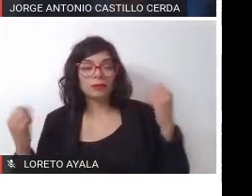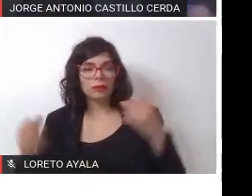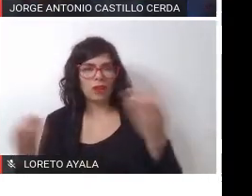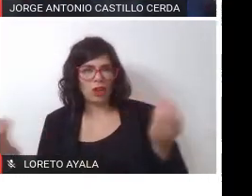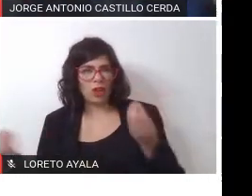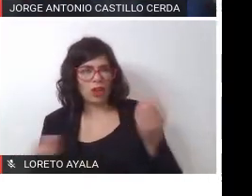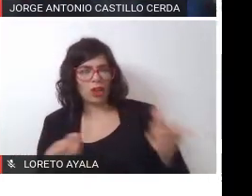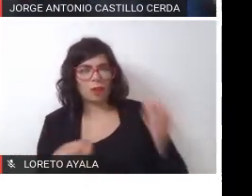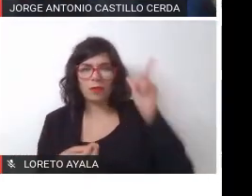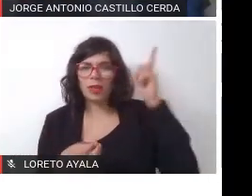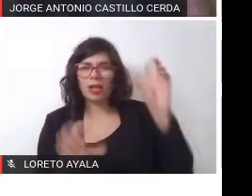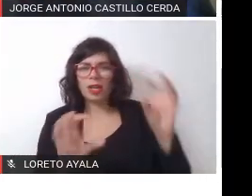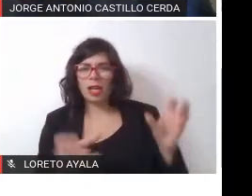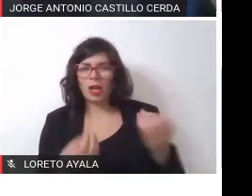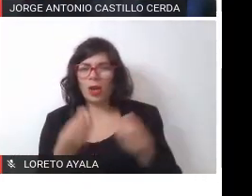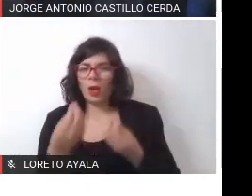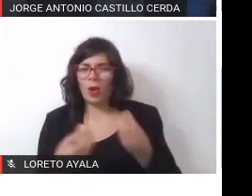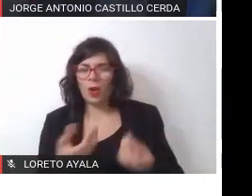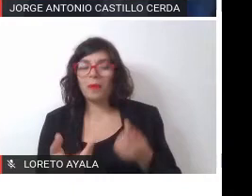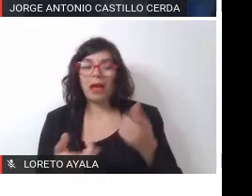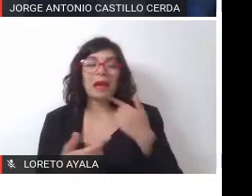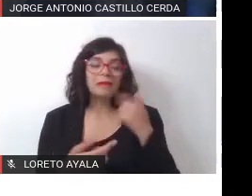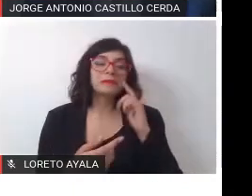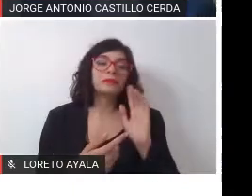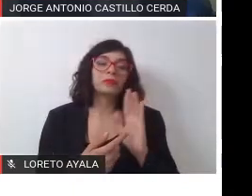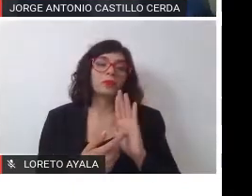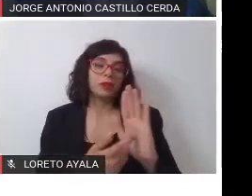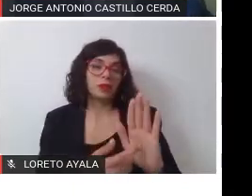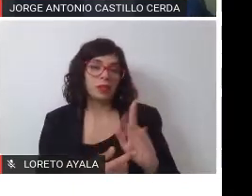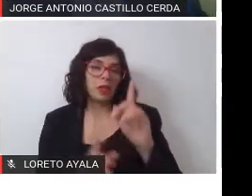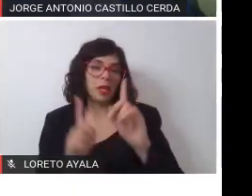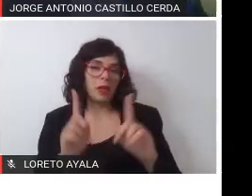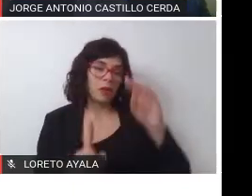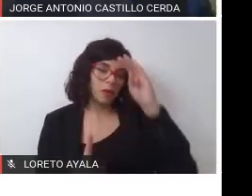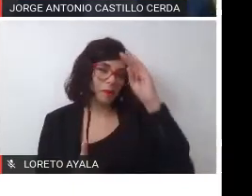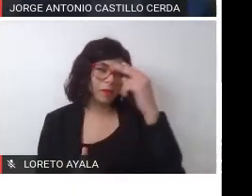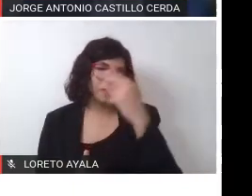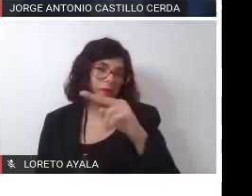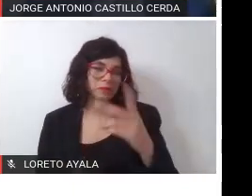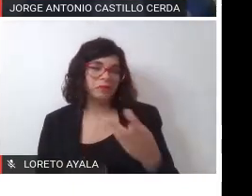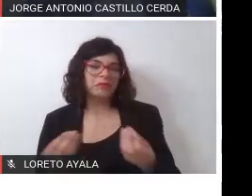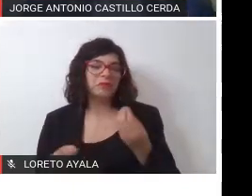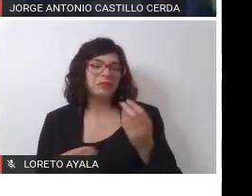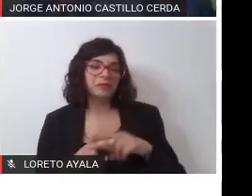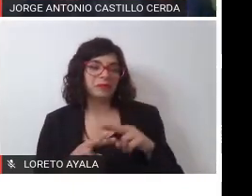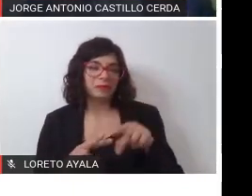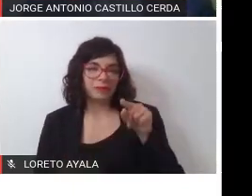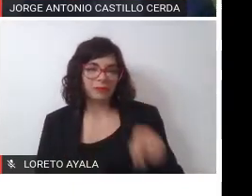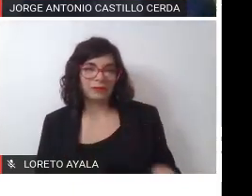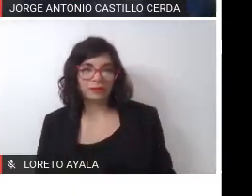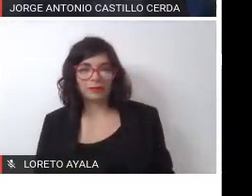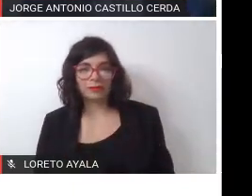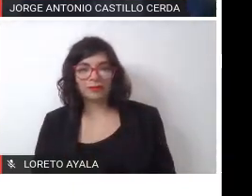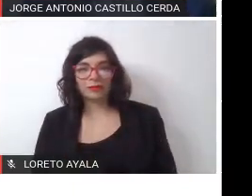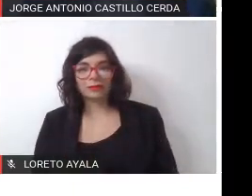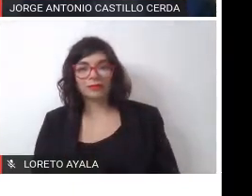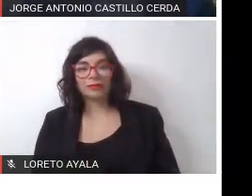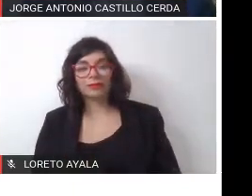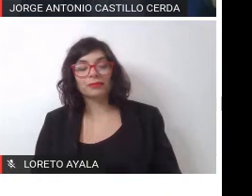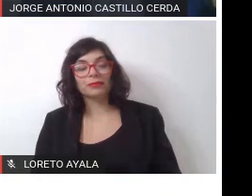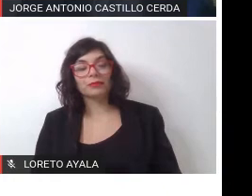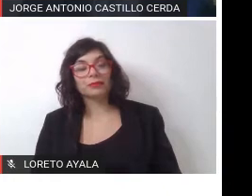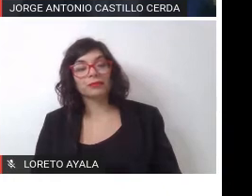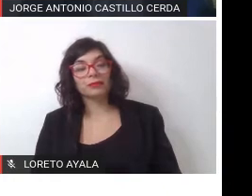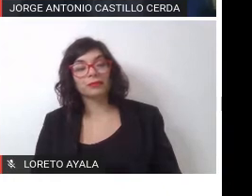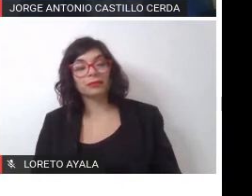educación física? Sí, se las voy a mostrar, les voy a mostrar algunas experiencias de lo que están haciendo. Cuando digo les voy a mostrar, voy a